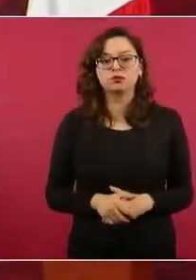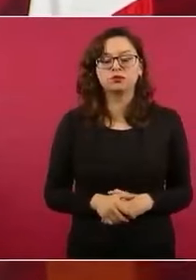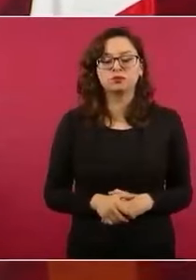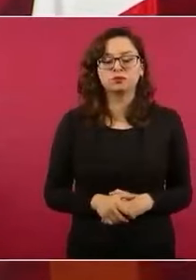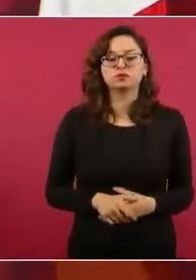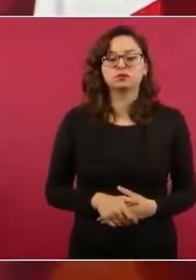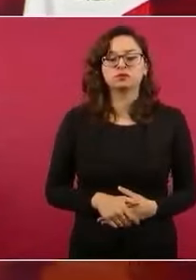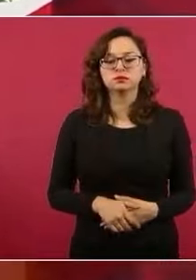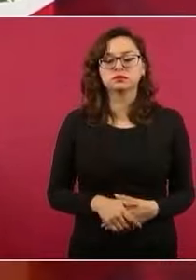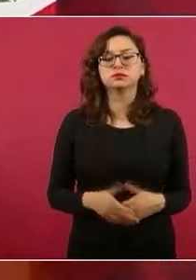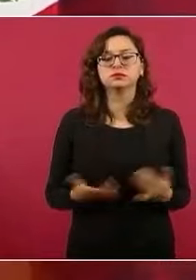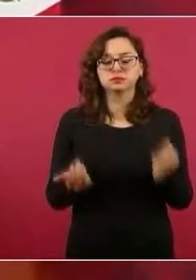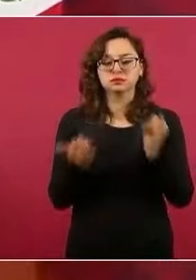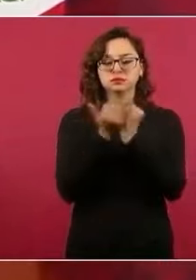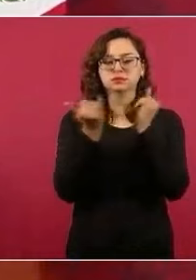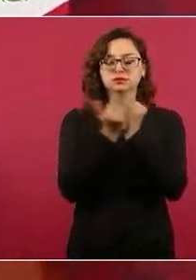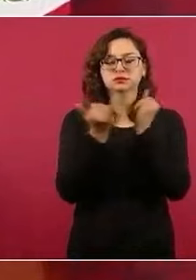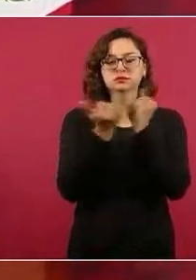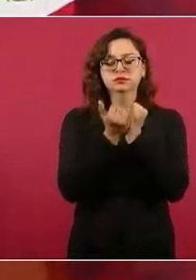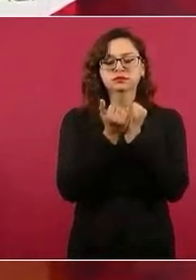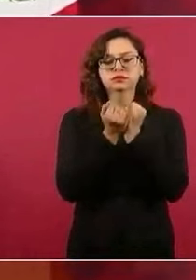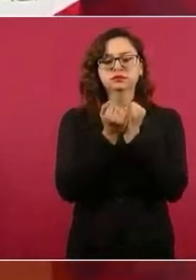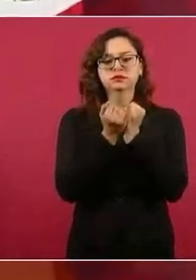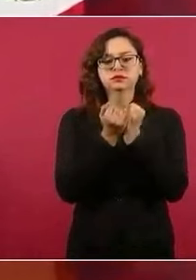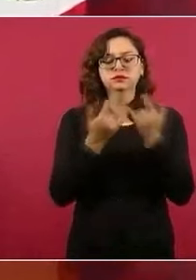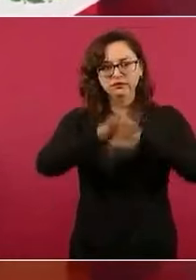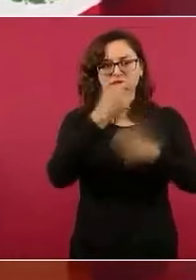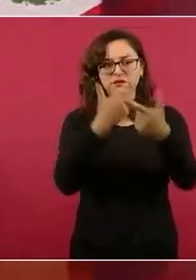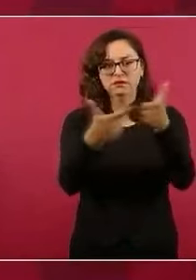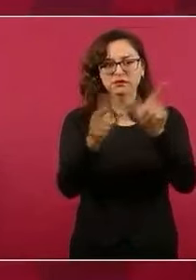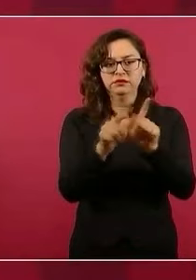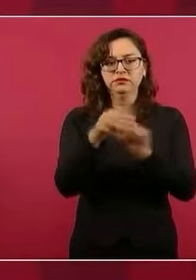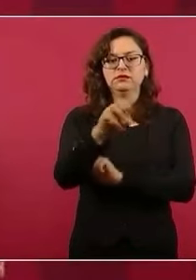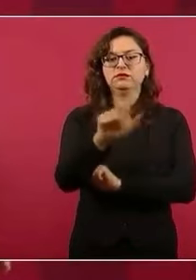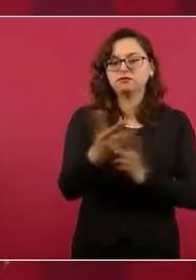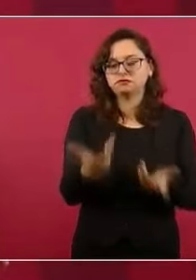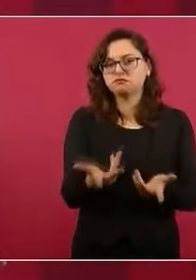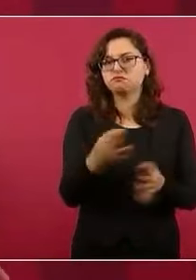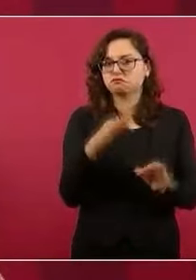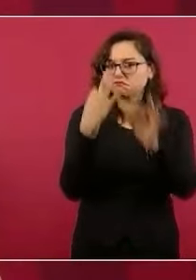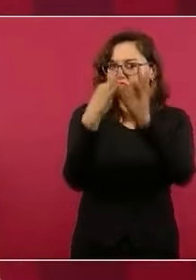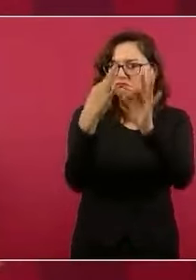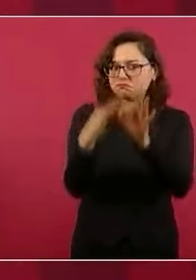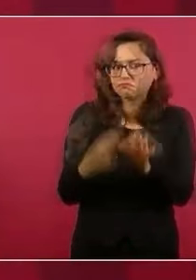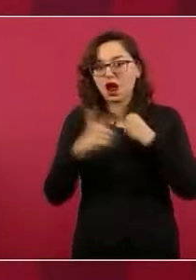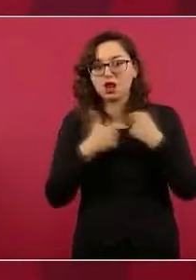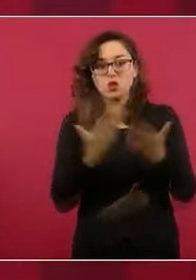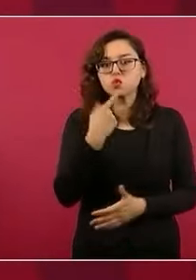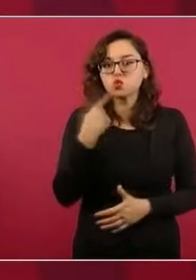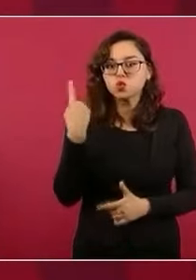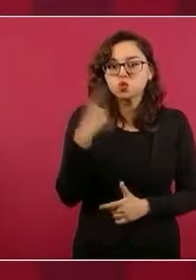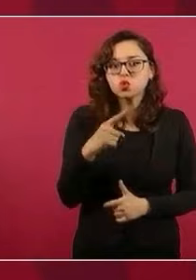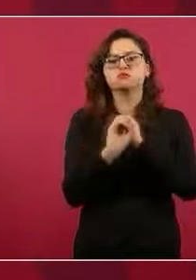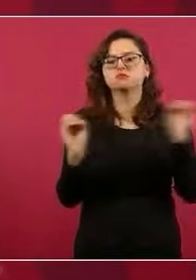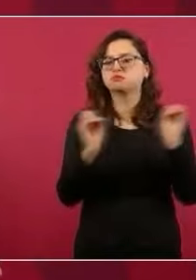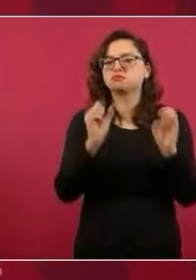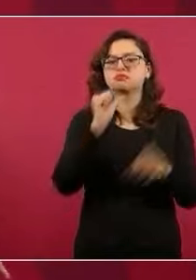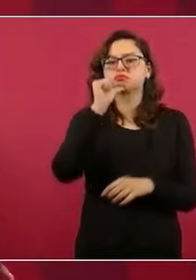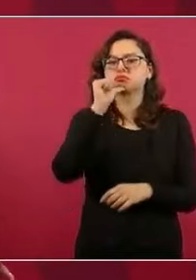están portando bien los empresarios del Grupo México. No hay queja, no tenemos